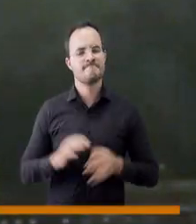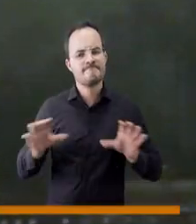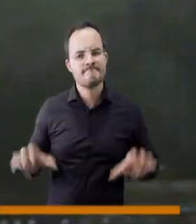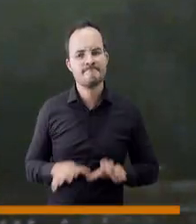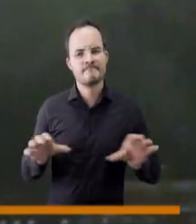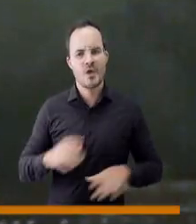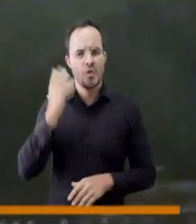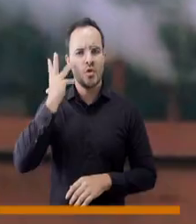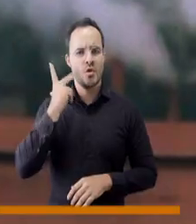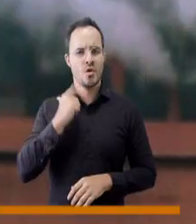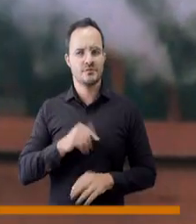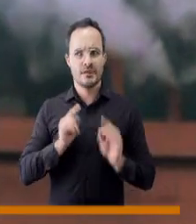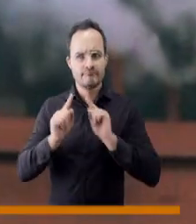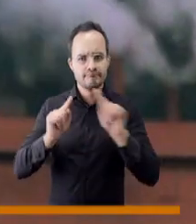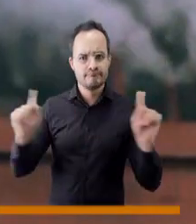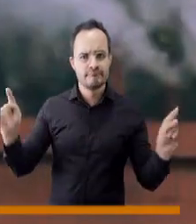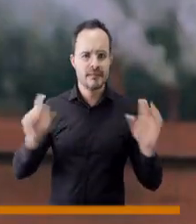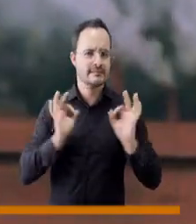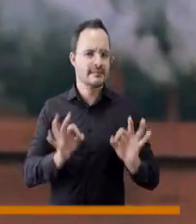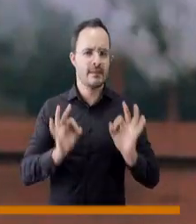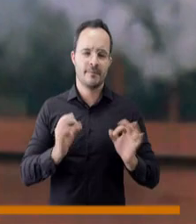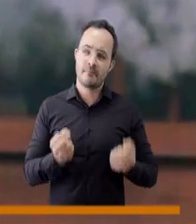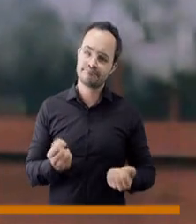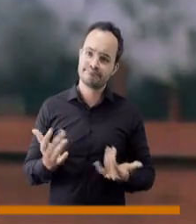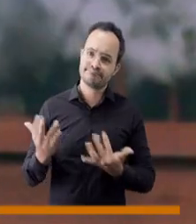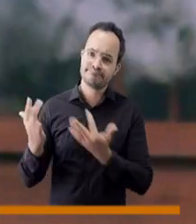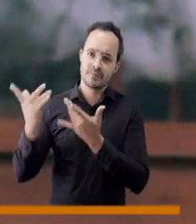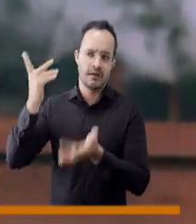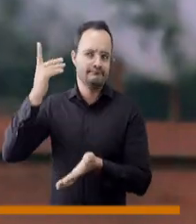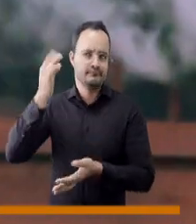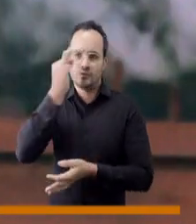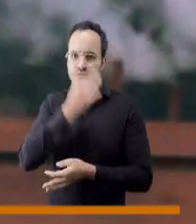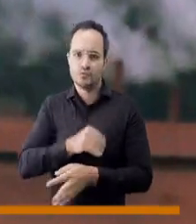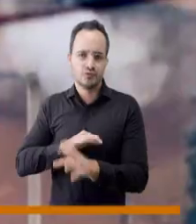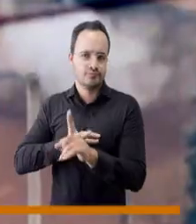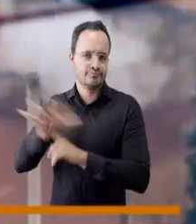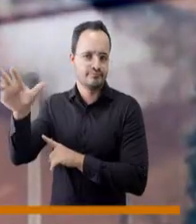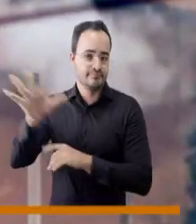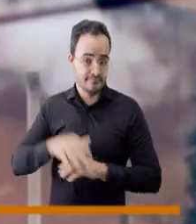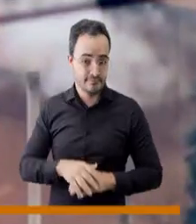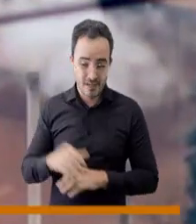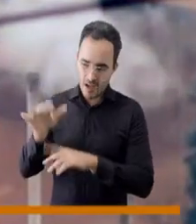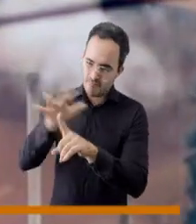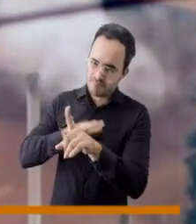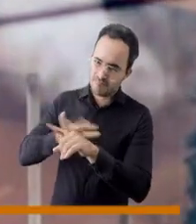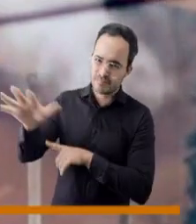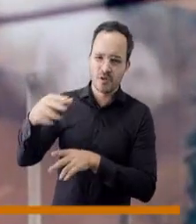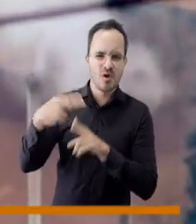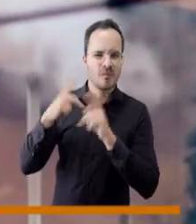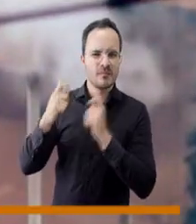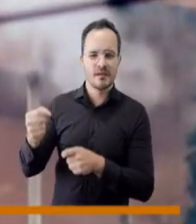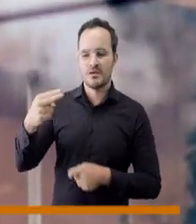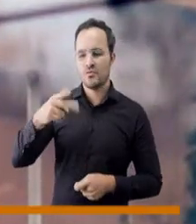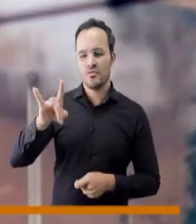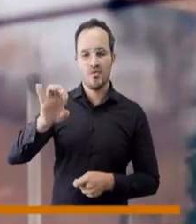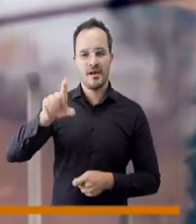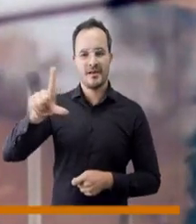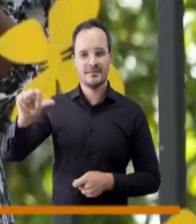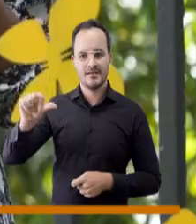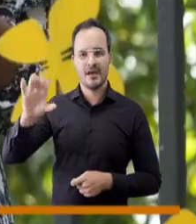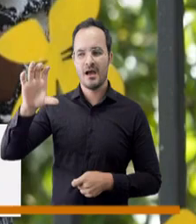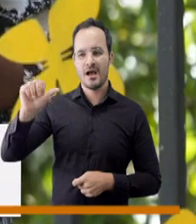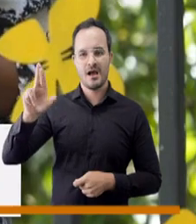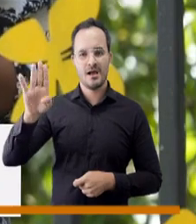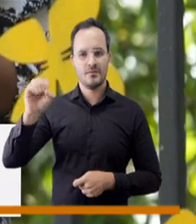nuestras actividades cotidianas generan un rastro de contaminación, por decirlo de alguna manera. A esto lo llamamos huella de carbono, pero ¿en